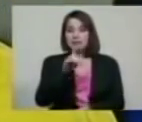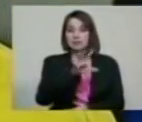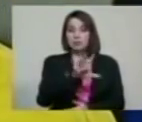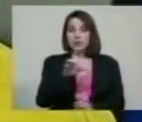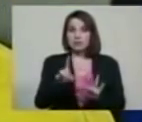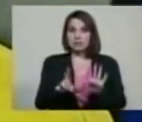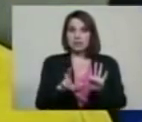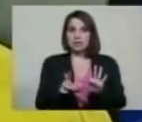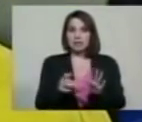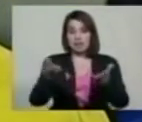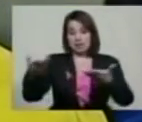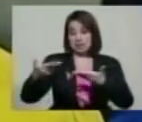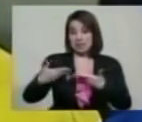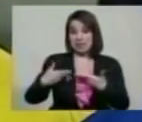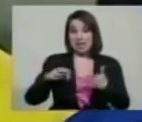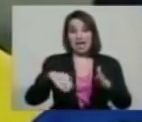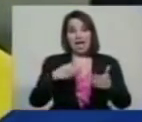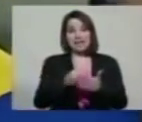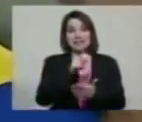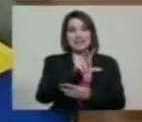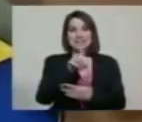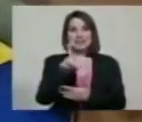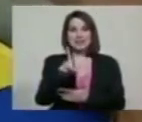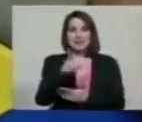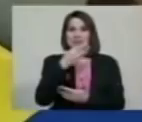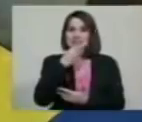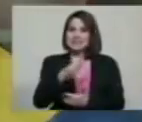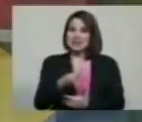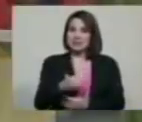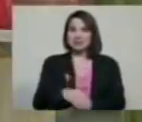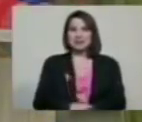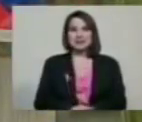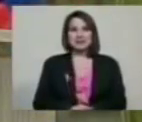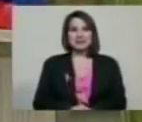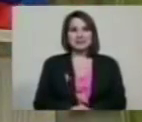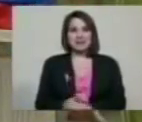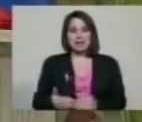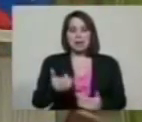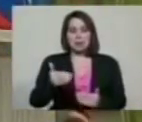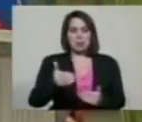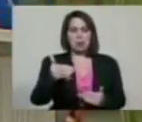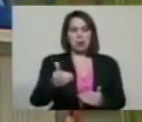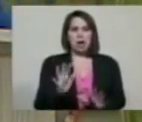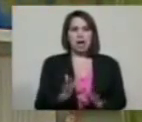se reciben regalos hasta el 31 de diciembre, puede haber prórroga,